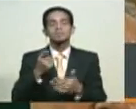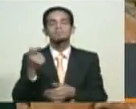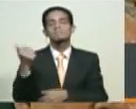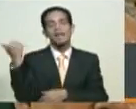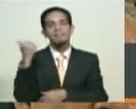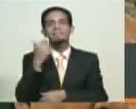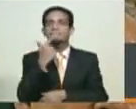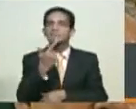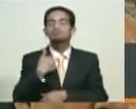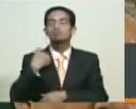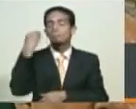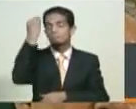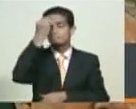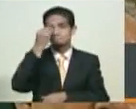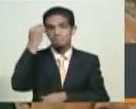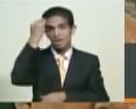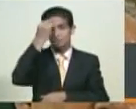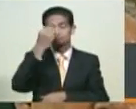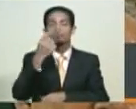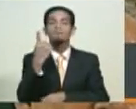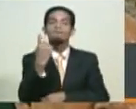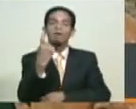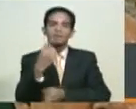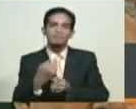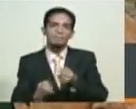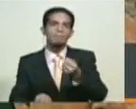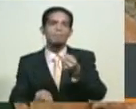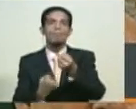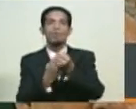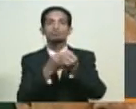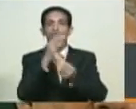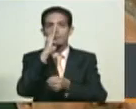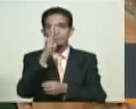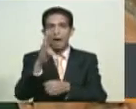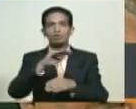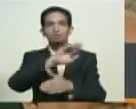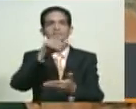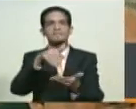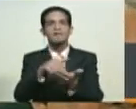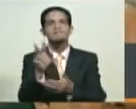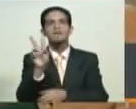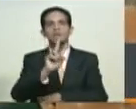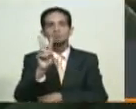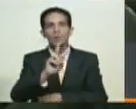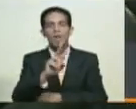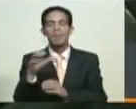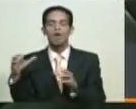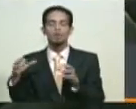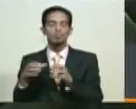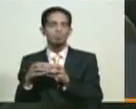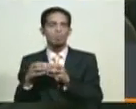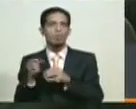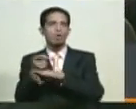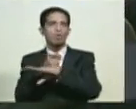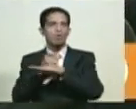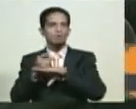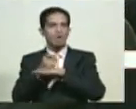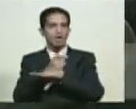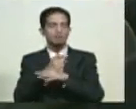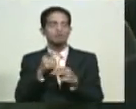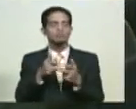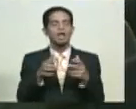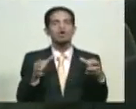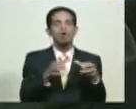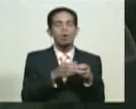con el apoyo del Banco Central de Venezuela, con el apoyo del equipo económico del gobierno, con el apoyo de la superintendencia de